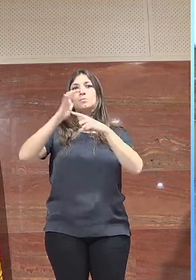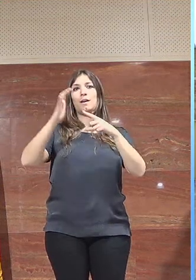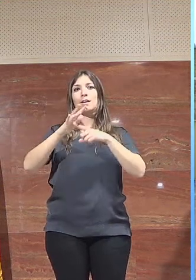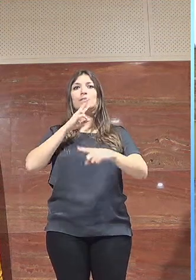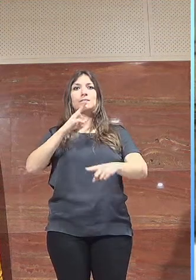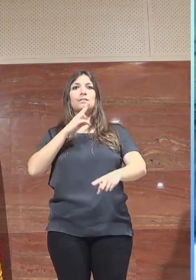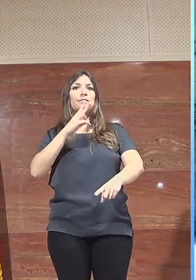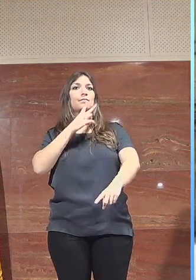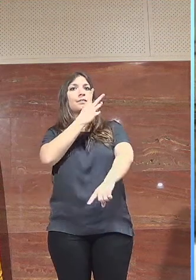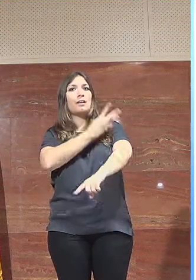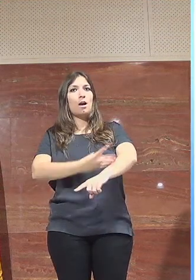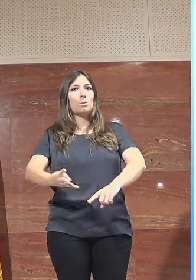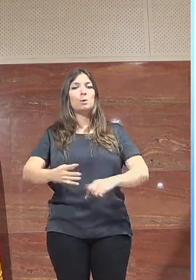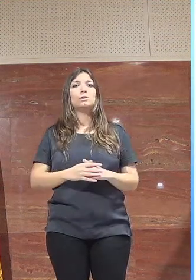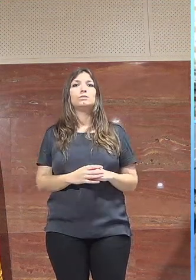jardines.